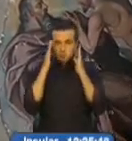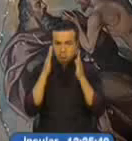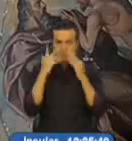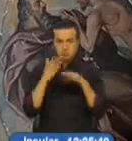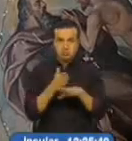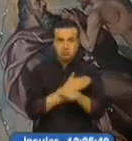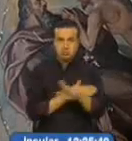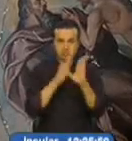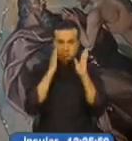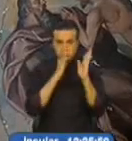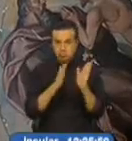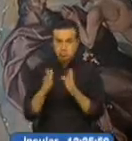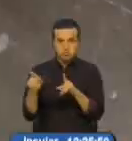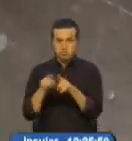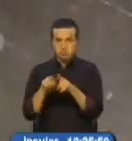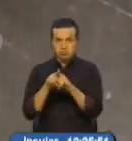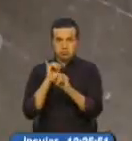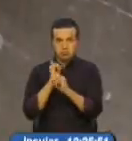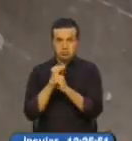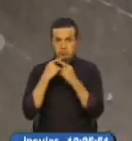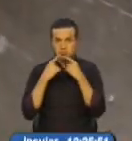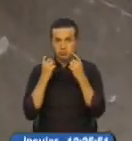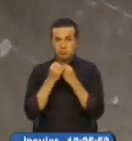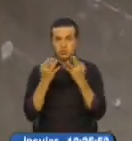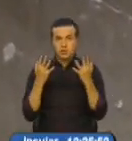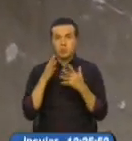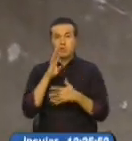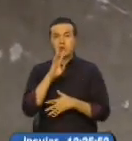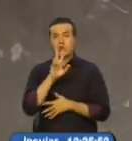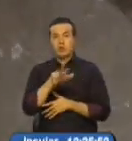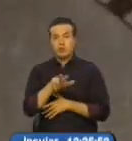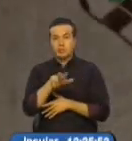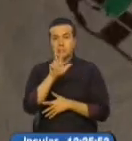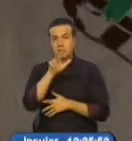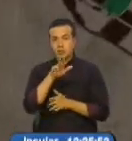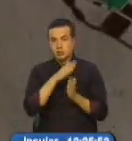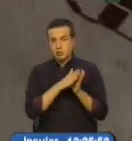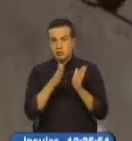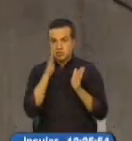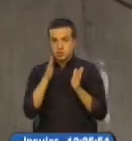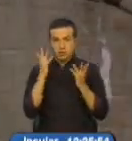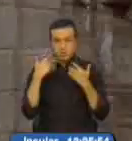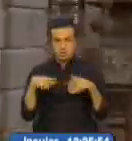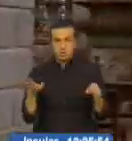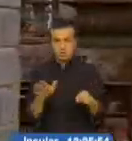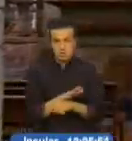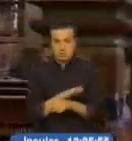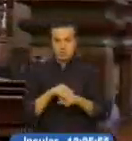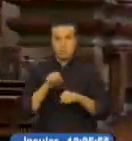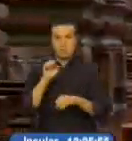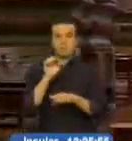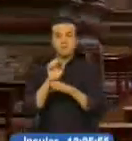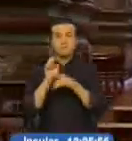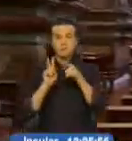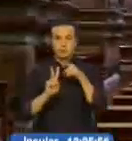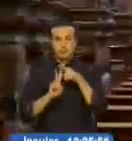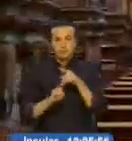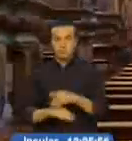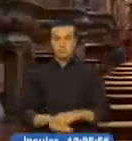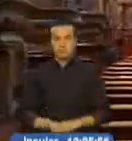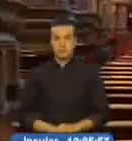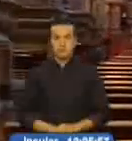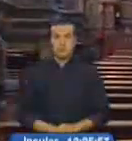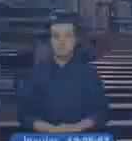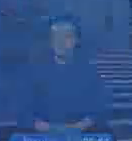anteriores también realizadas por la misma institución. Se prevé que en aproximadamente 3 meses culminará esta intervención. Sofía Montoya, Ecuador